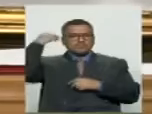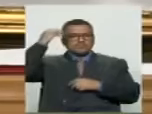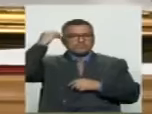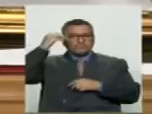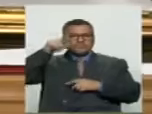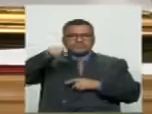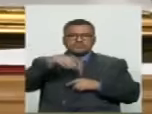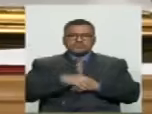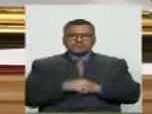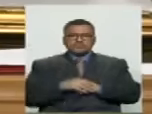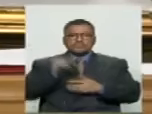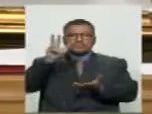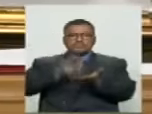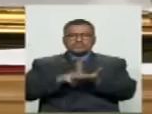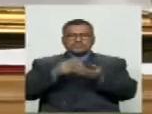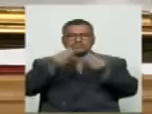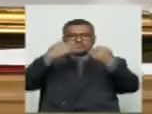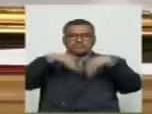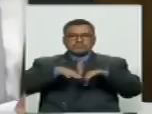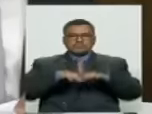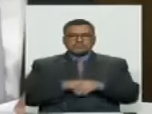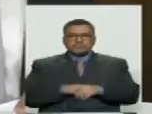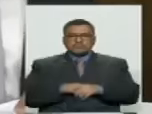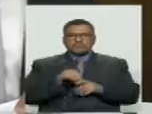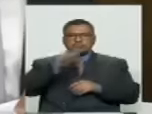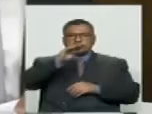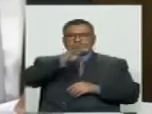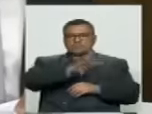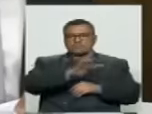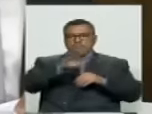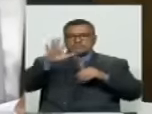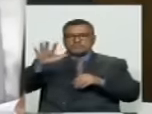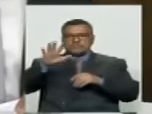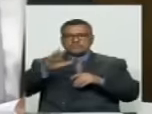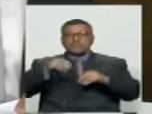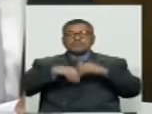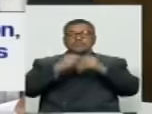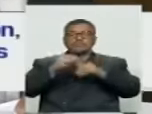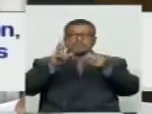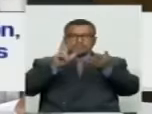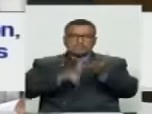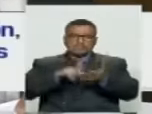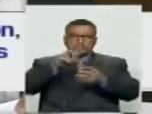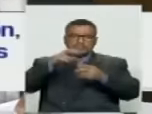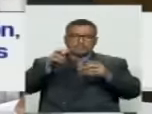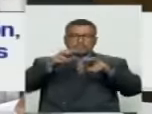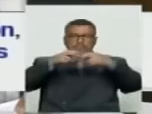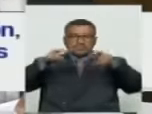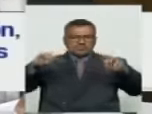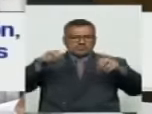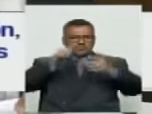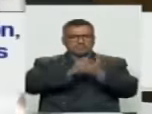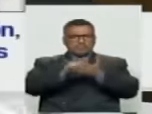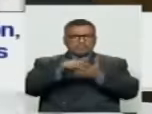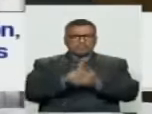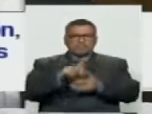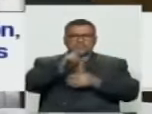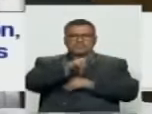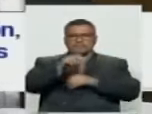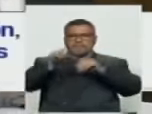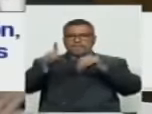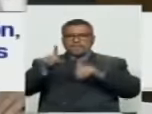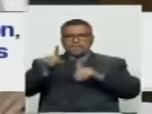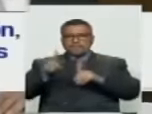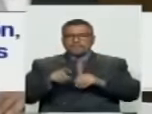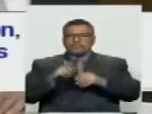consideración. Aprobado. Siguiente. Cuadragésimo quinto. Se sugiere aprobar un nuevo epígrafe, el cual será el epígrafe del artículo